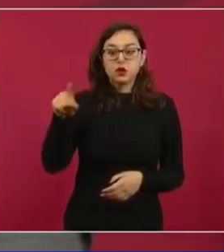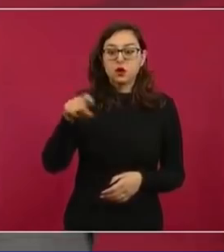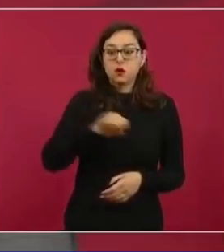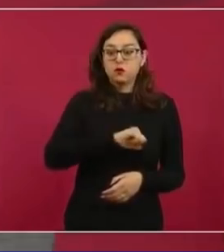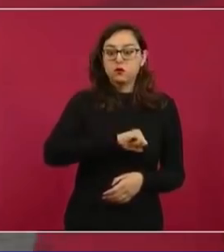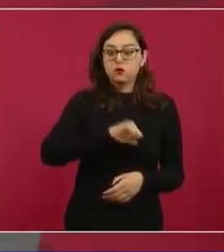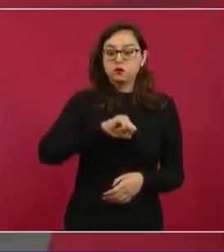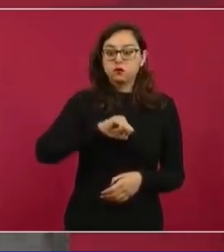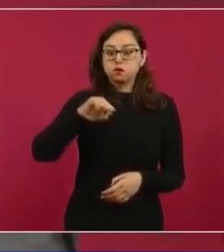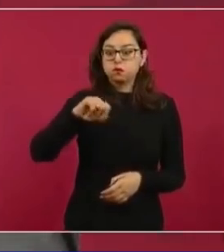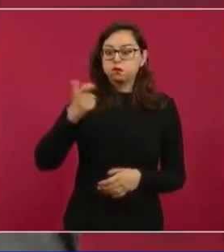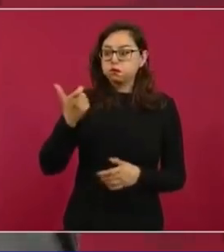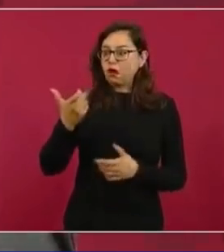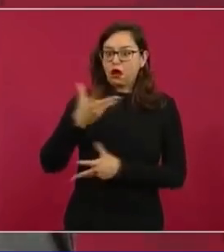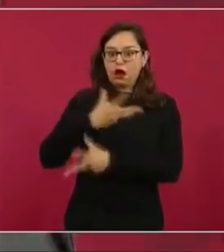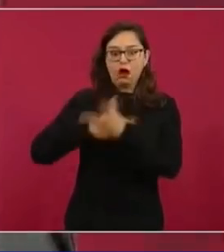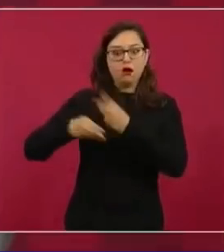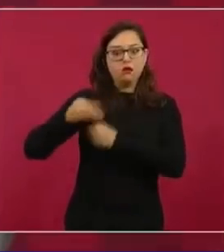es que ellos